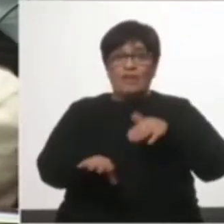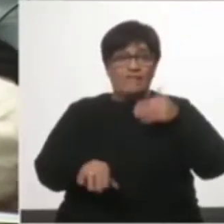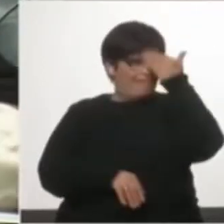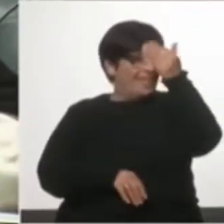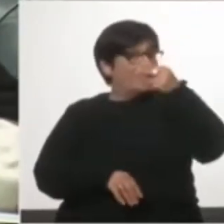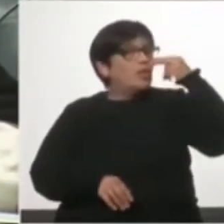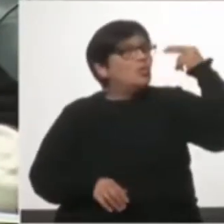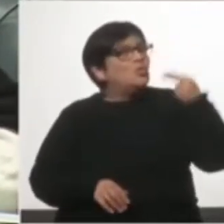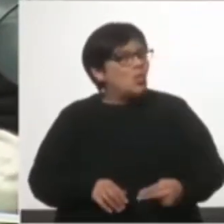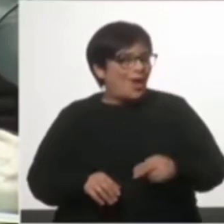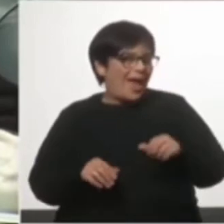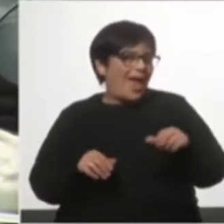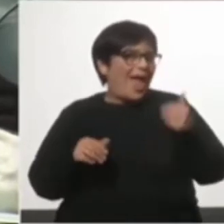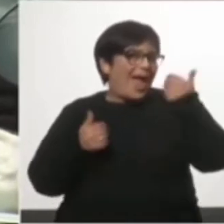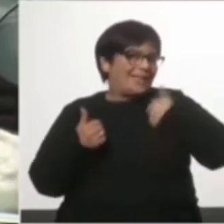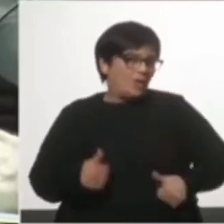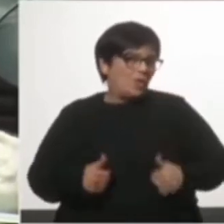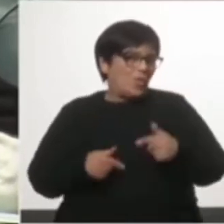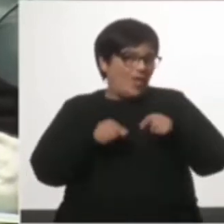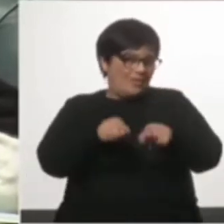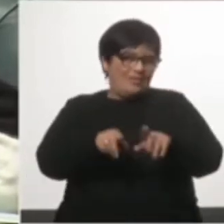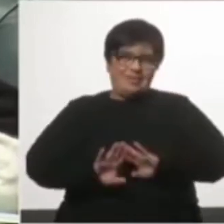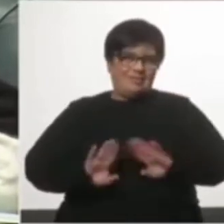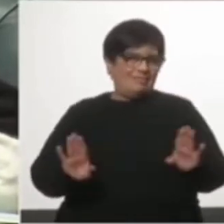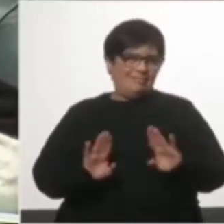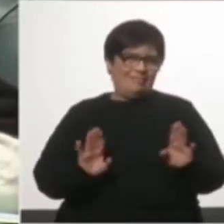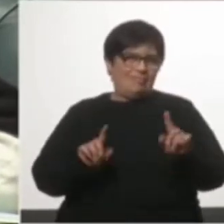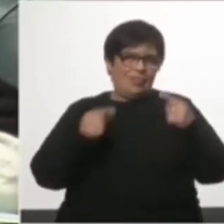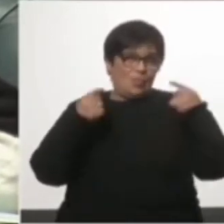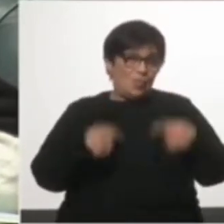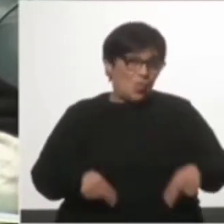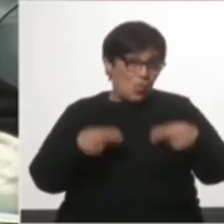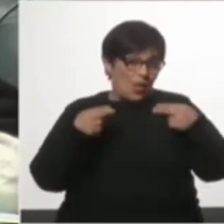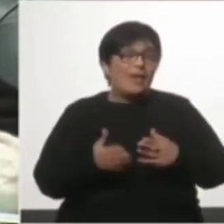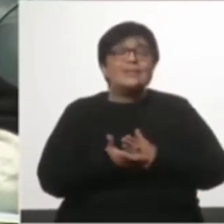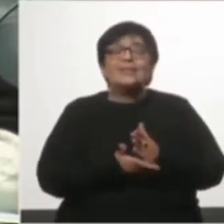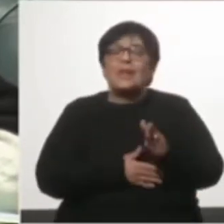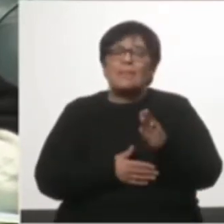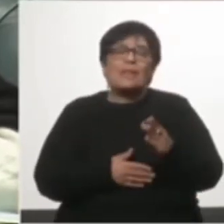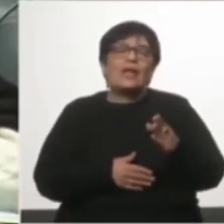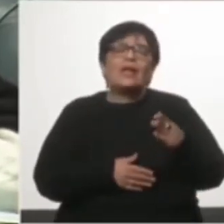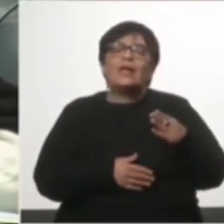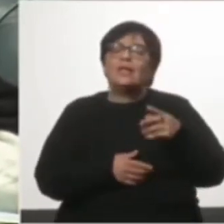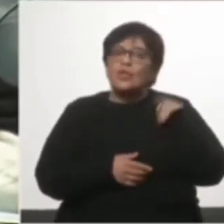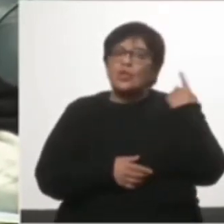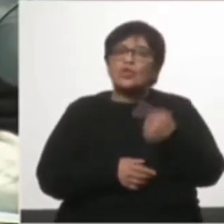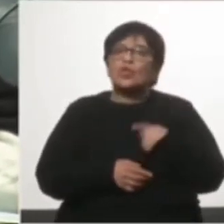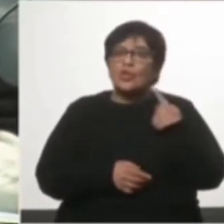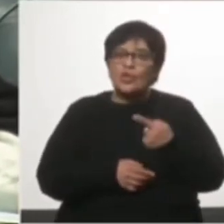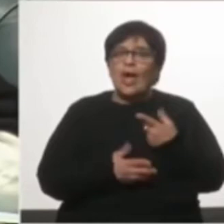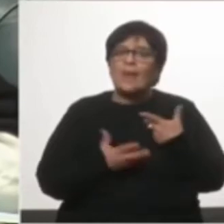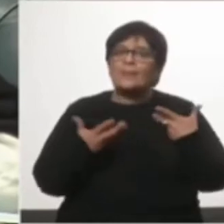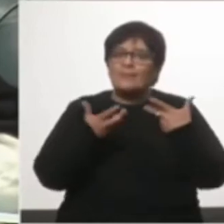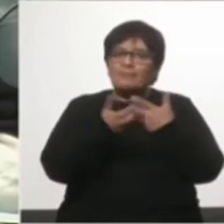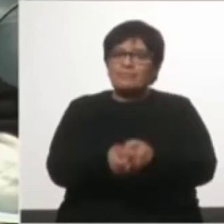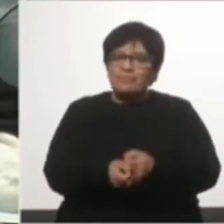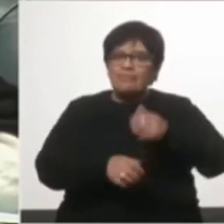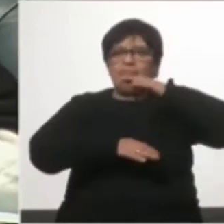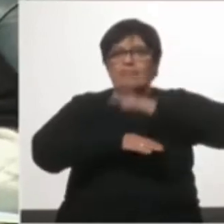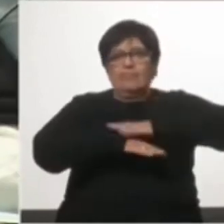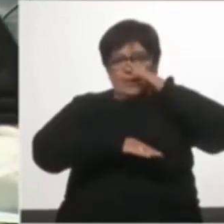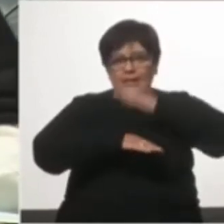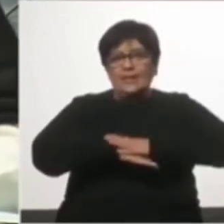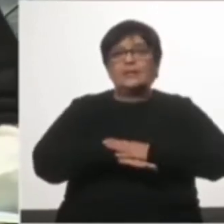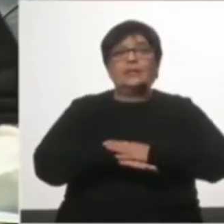Amplio tuvo una actitud de esa envergadura y siempre estuvimos del lado de la